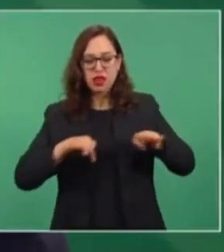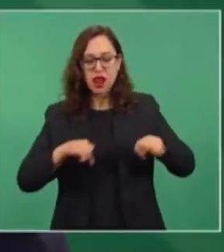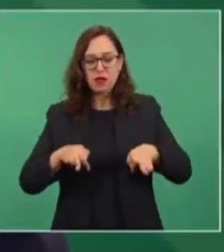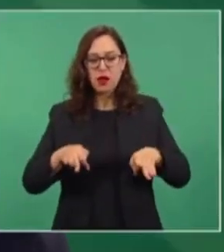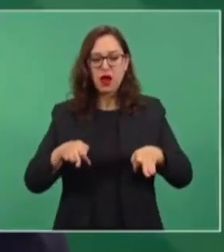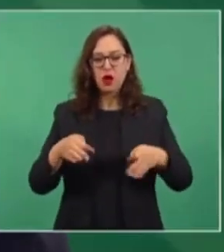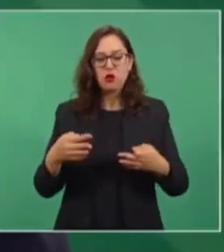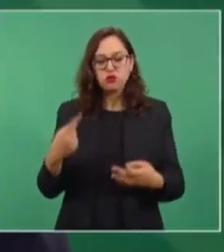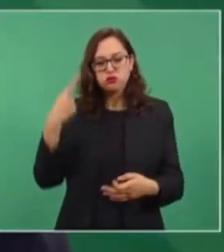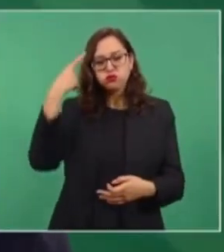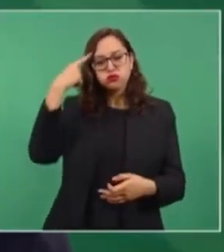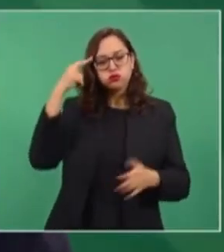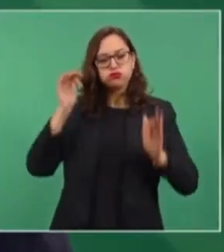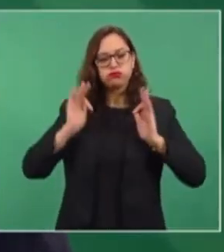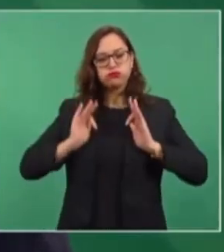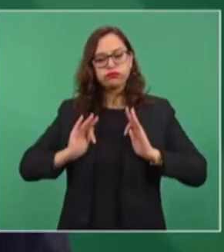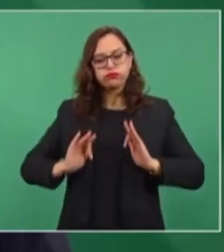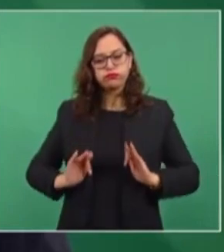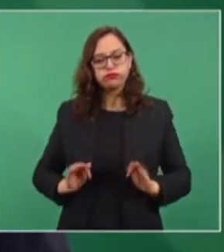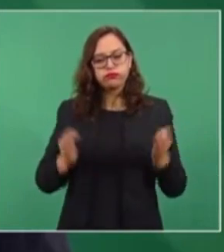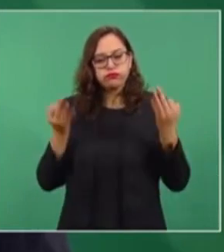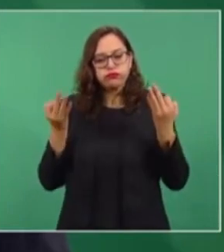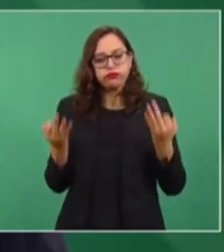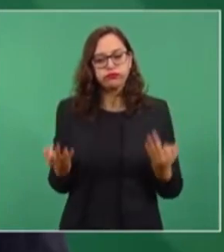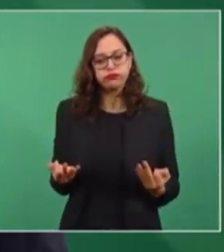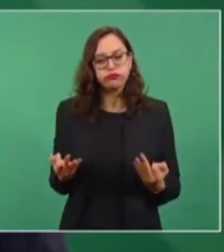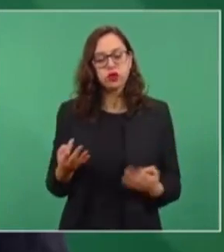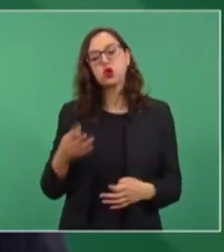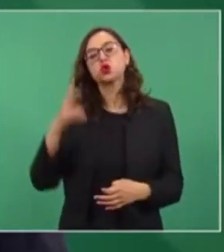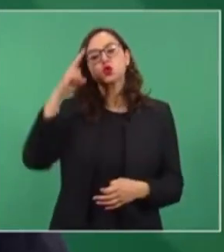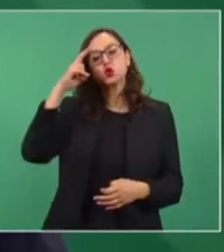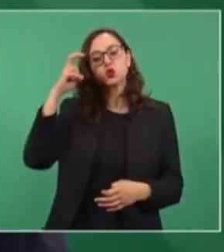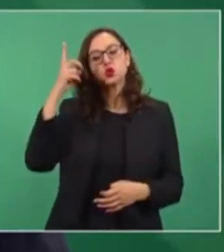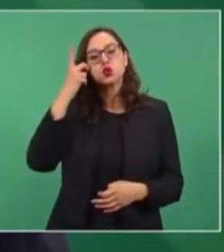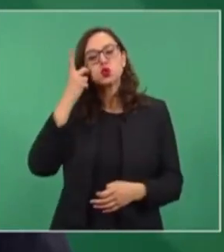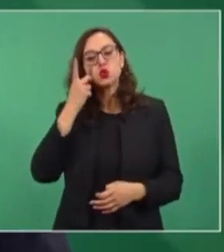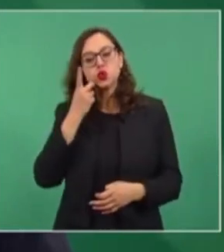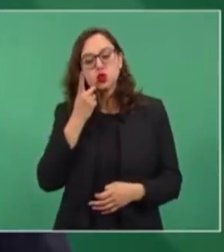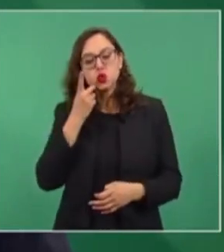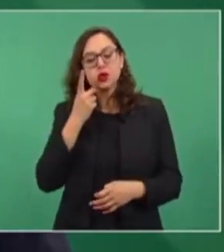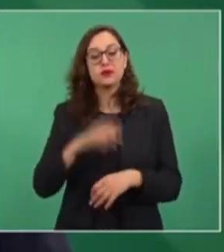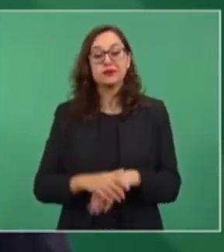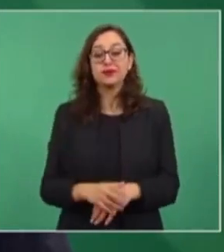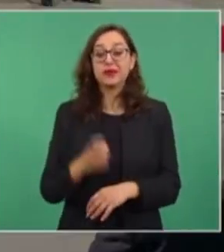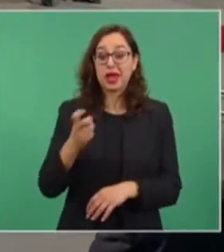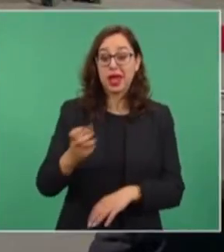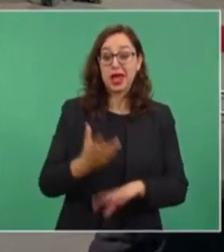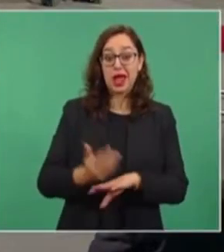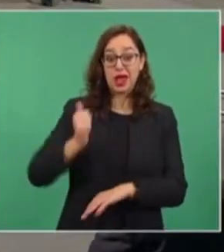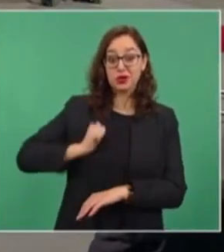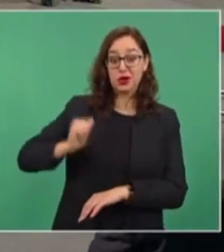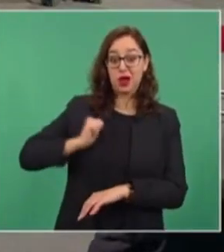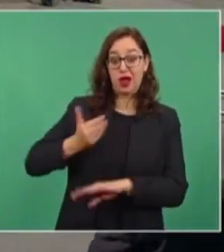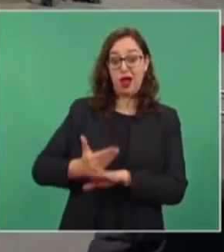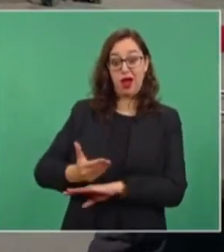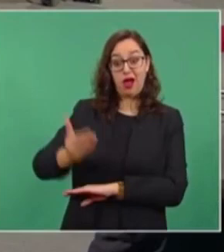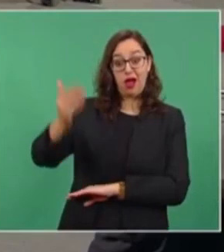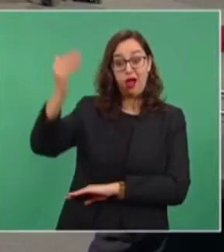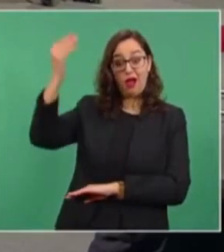meditación y el sueño. Esa regla que le daba autoridad al patriarca del monasterio, que tenía la